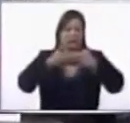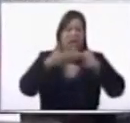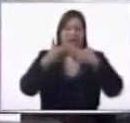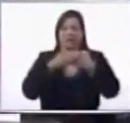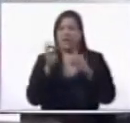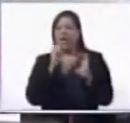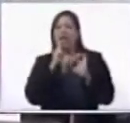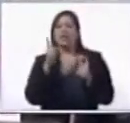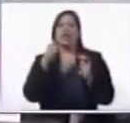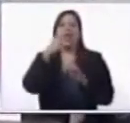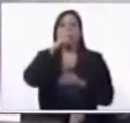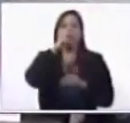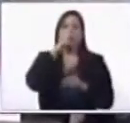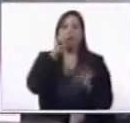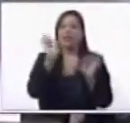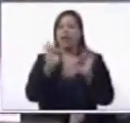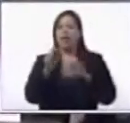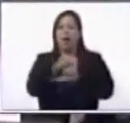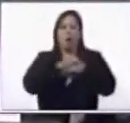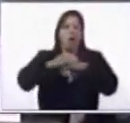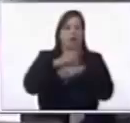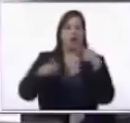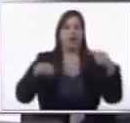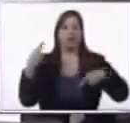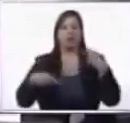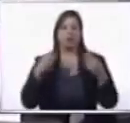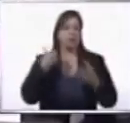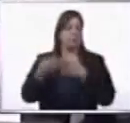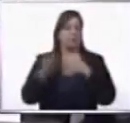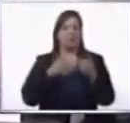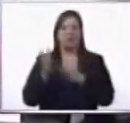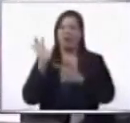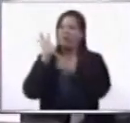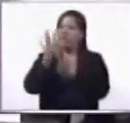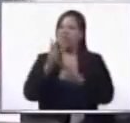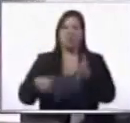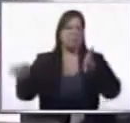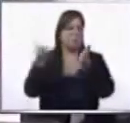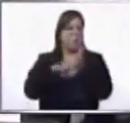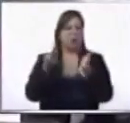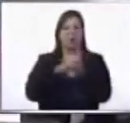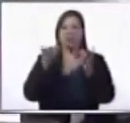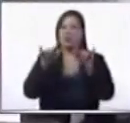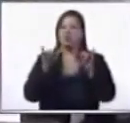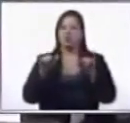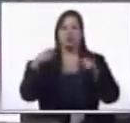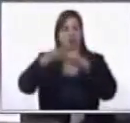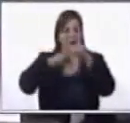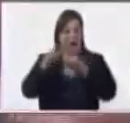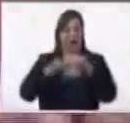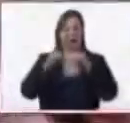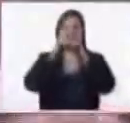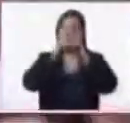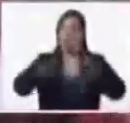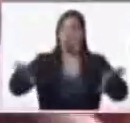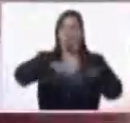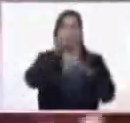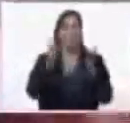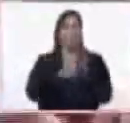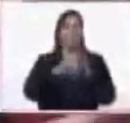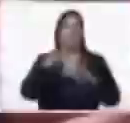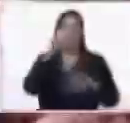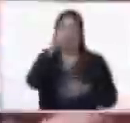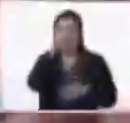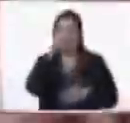al presidente, al gobierno bolivariano, haremos cadena cada vez que estemos con el pueblo en la calle. ¡Ya basta